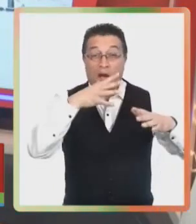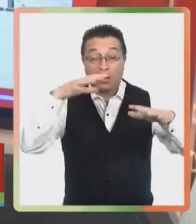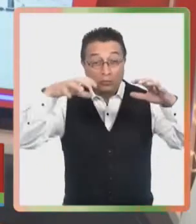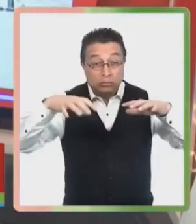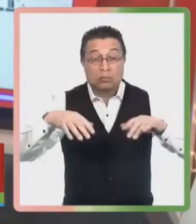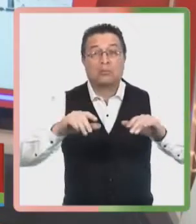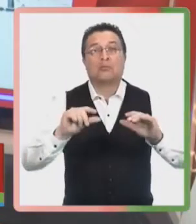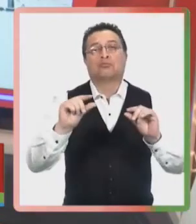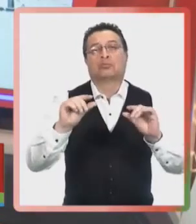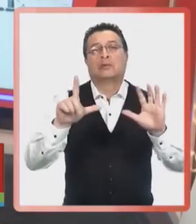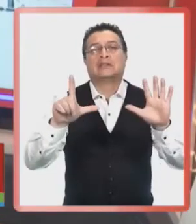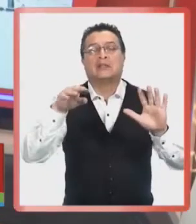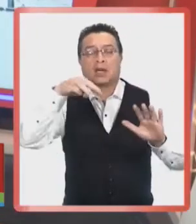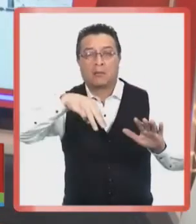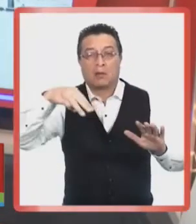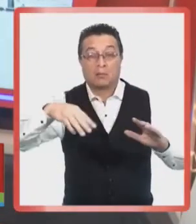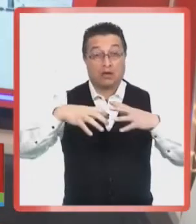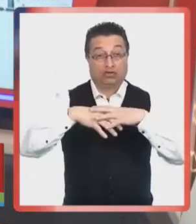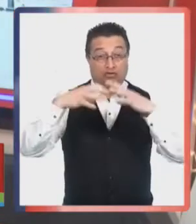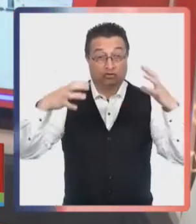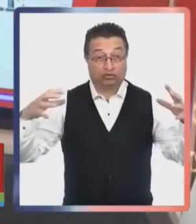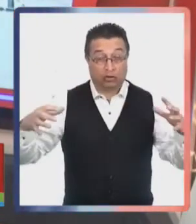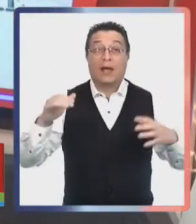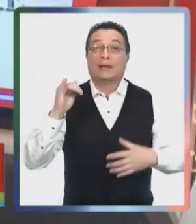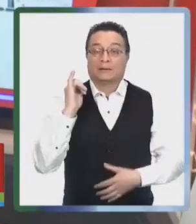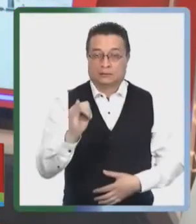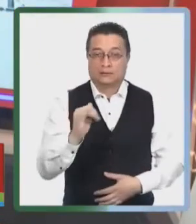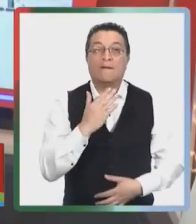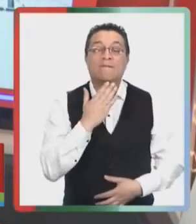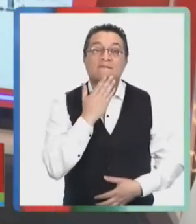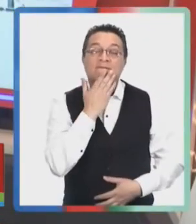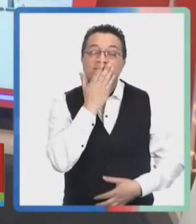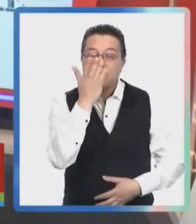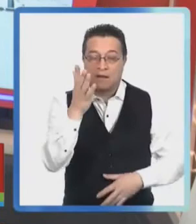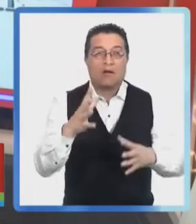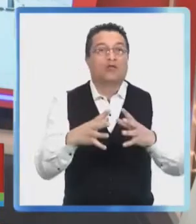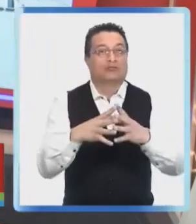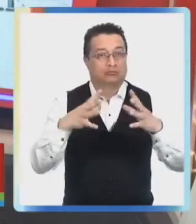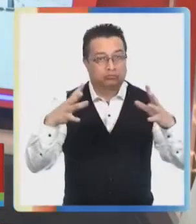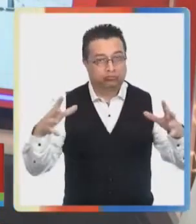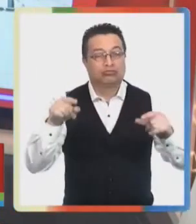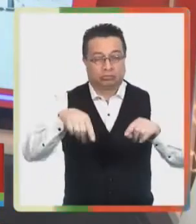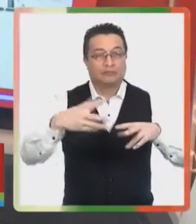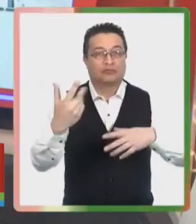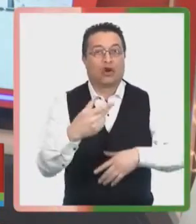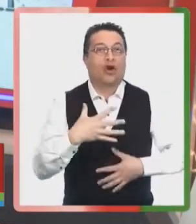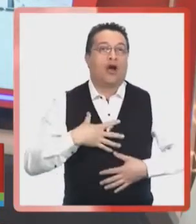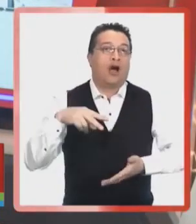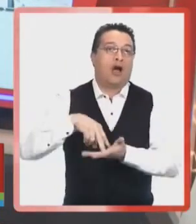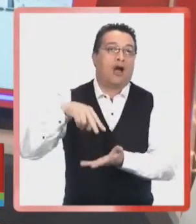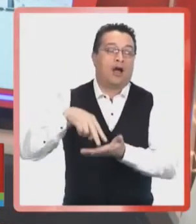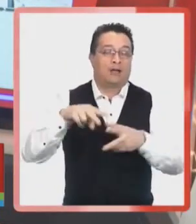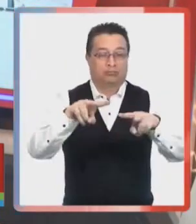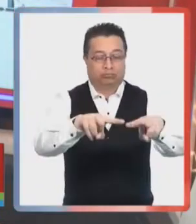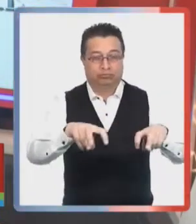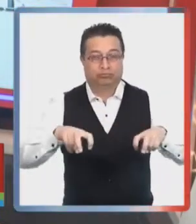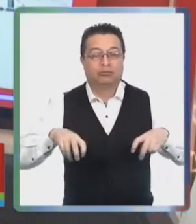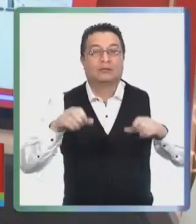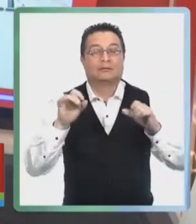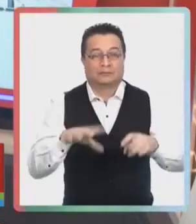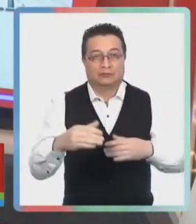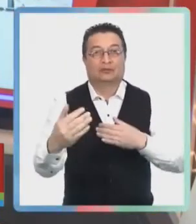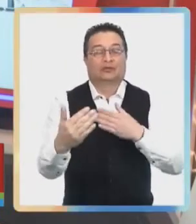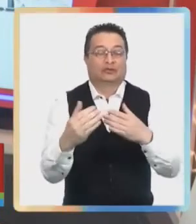caída no supera los 7 milímetros, pero en la cordillera se acumuló una cantidad de nieve que llena de esperanzas a los agricultores para poder hacer